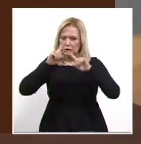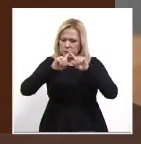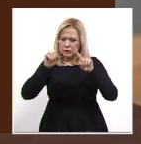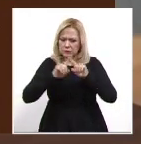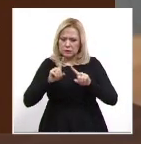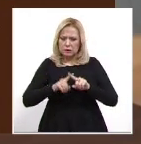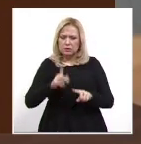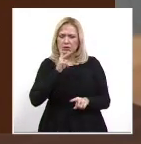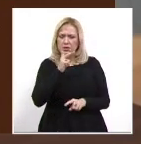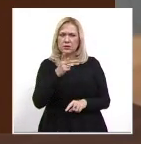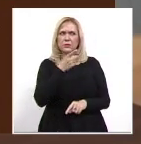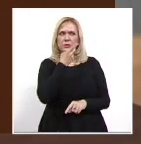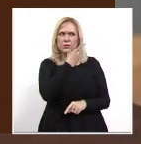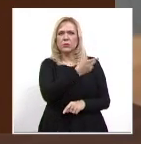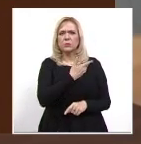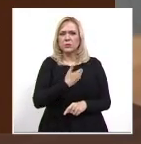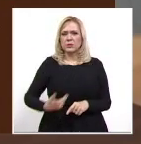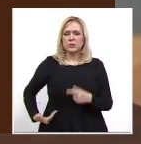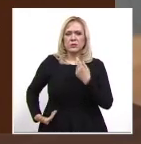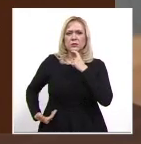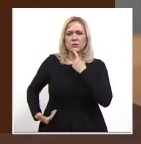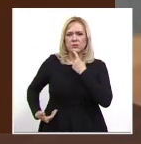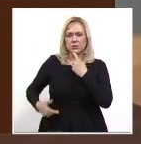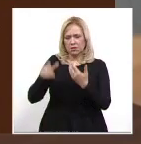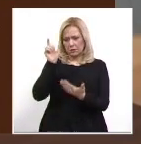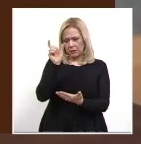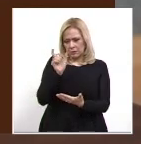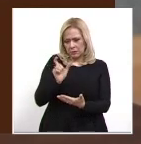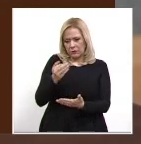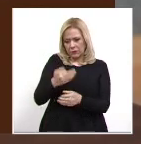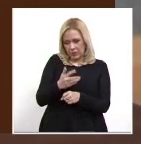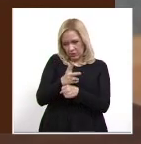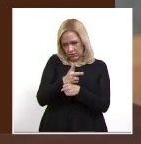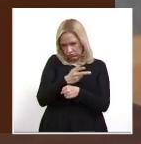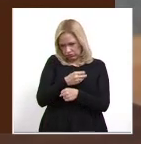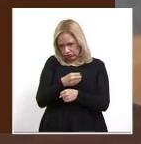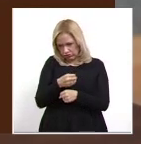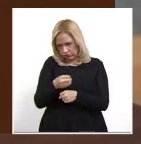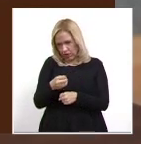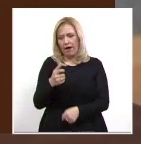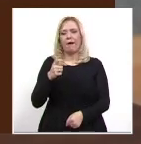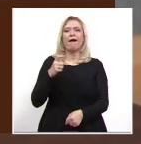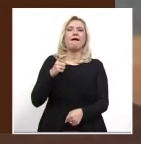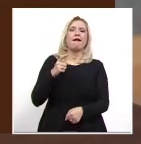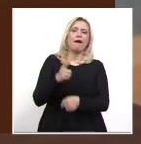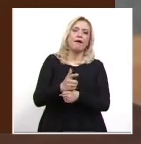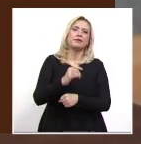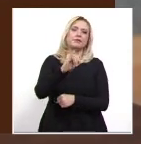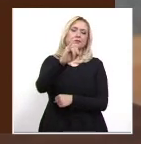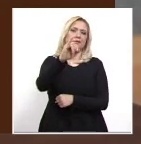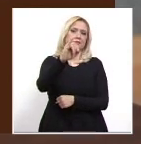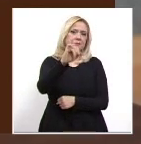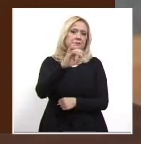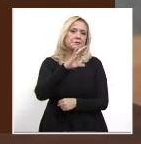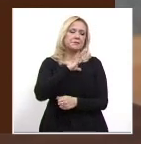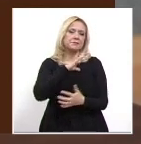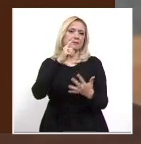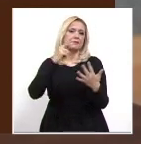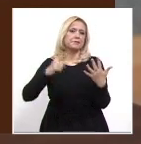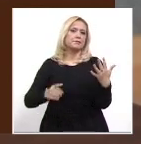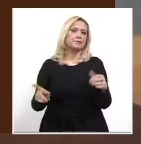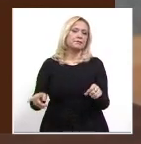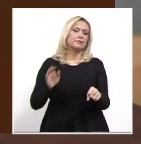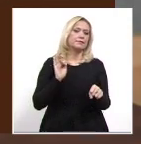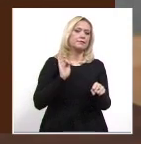expresiones del presidente de la República que, desde una óptica preliminar, pudieran interpretarse como referencias a varias de las fuerzas políticas